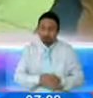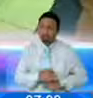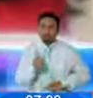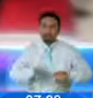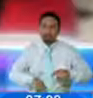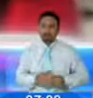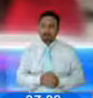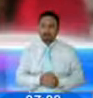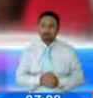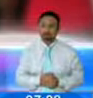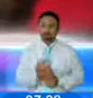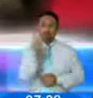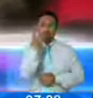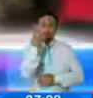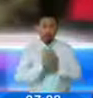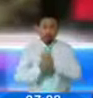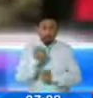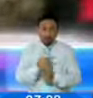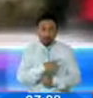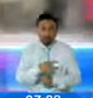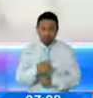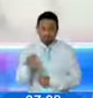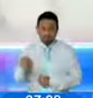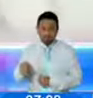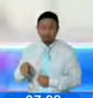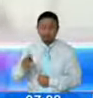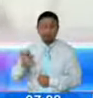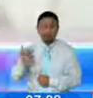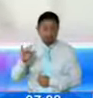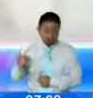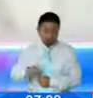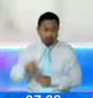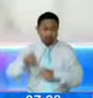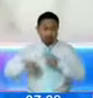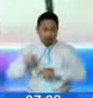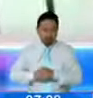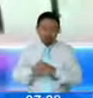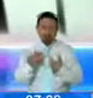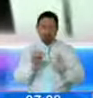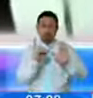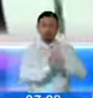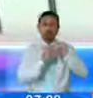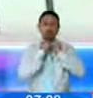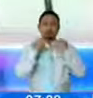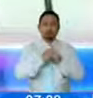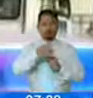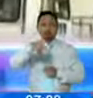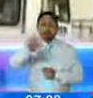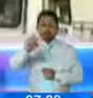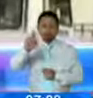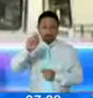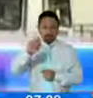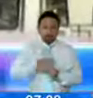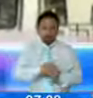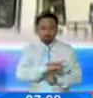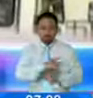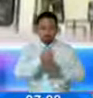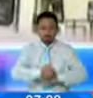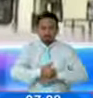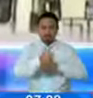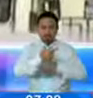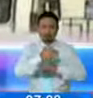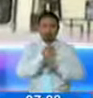más. Hace 4 años, Cecilia y una amiga denunciaron al entonces sacerdote, Pedro G., quien estaba al frente de la